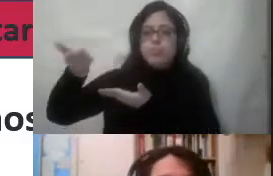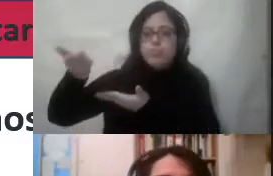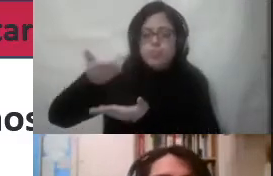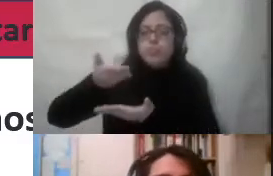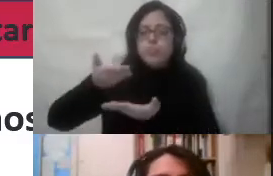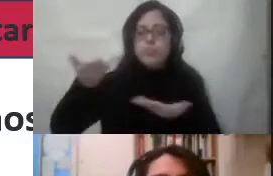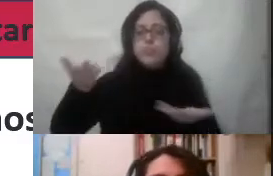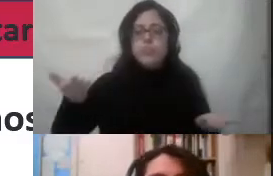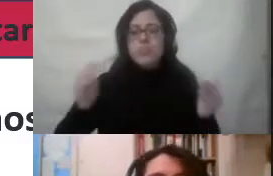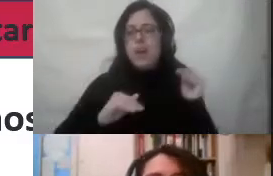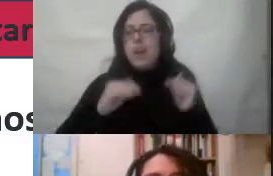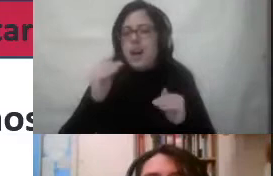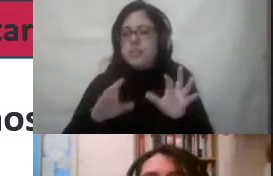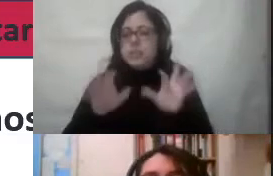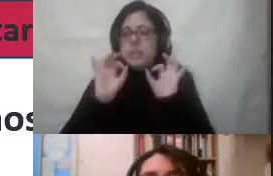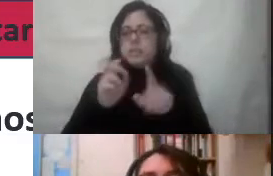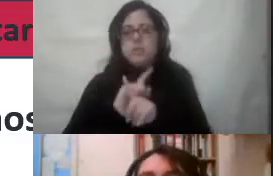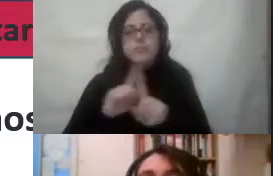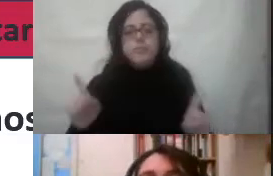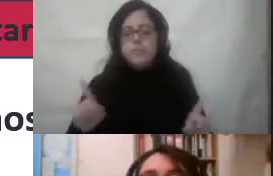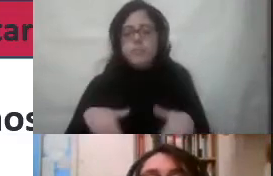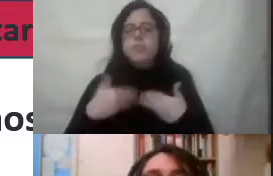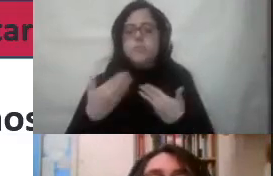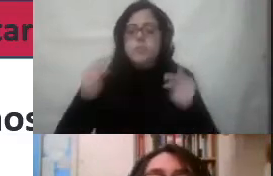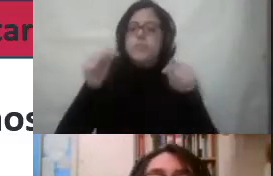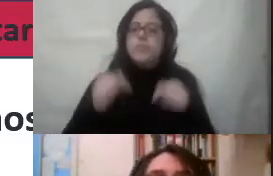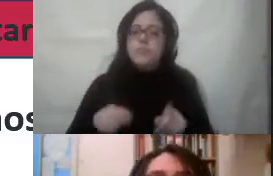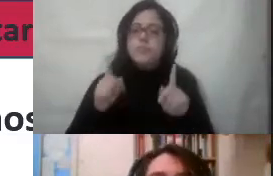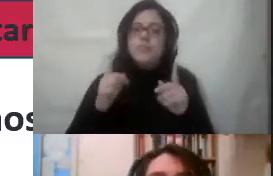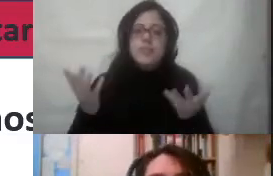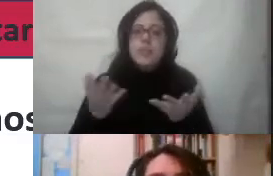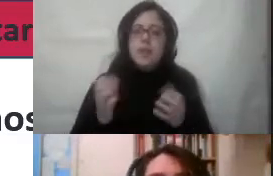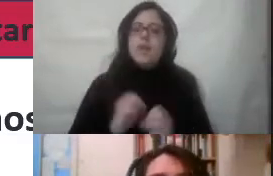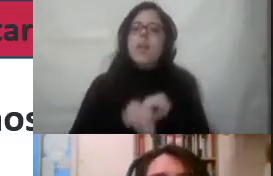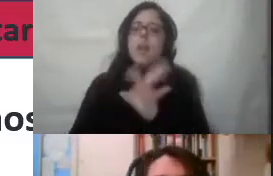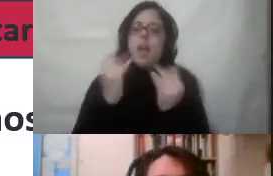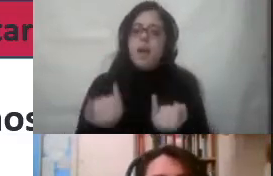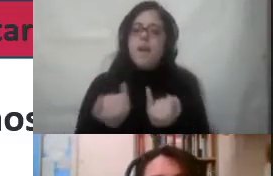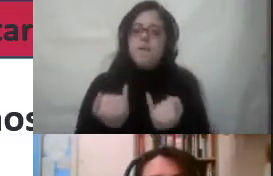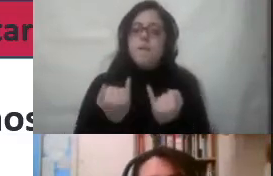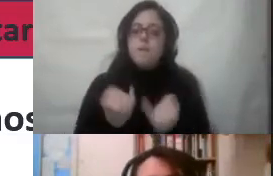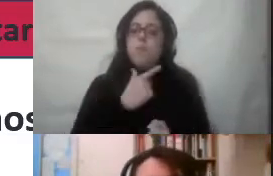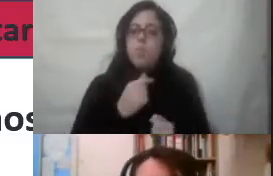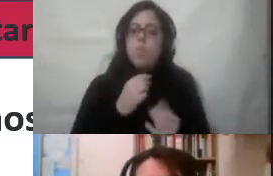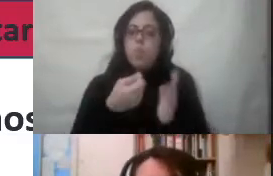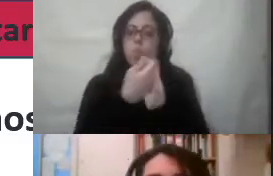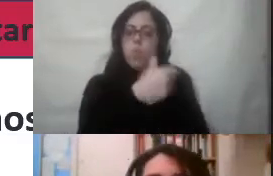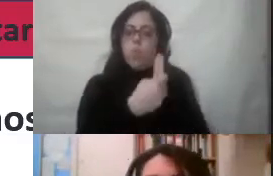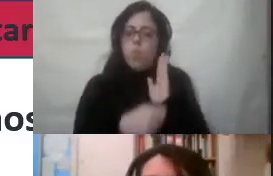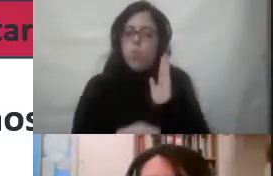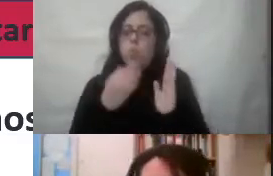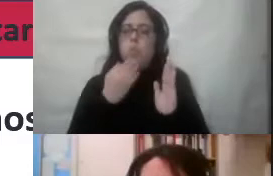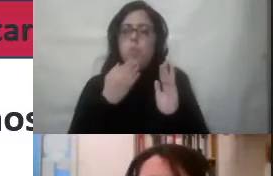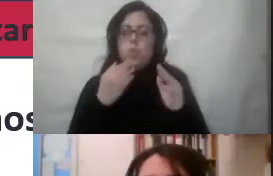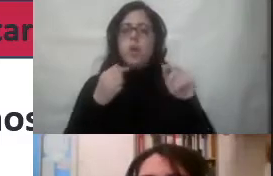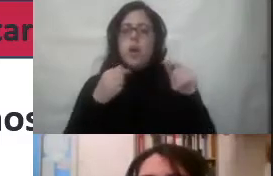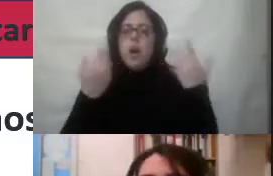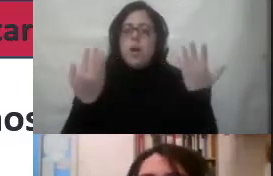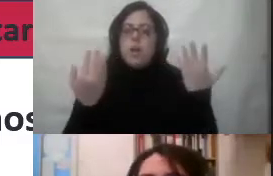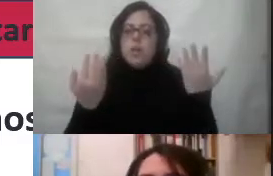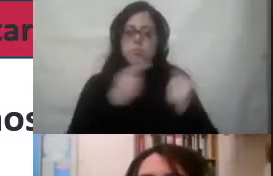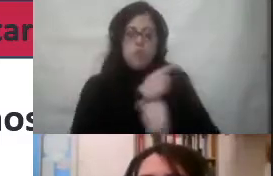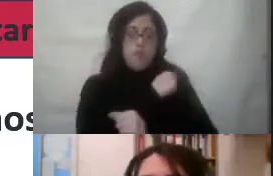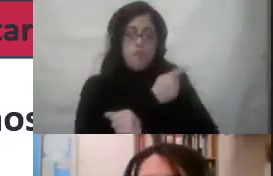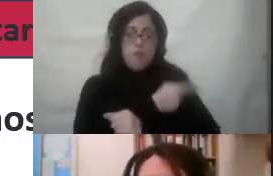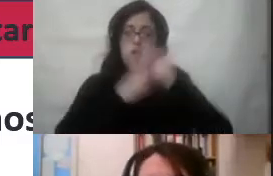tan efectiva. Entonces, ahora más que nunca tenemos que tener claro qué queremos evaluar, fortalecer nuestras habilidades de la asignatura, y nosotros